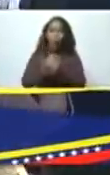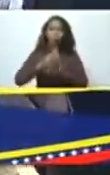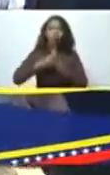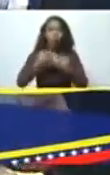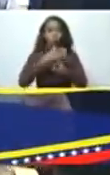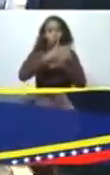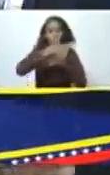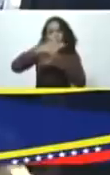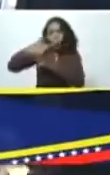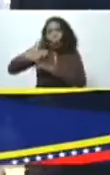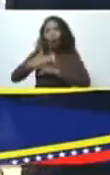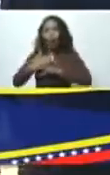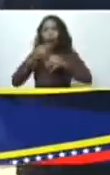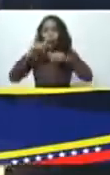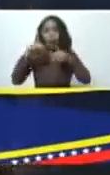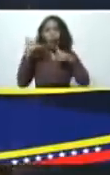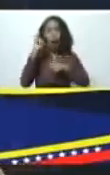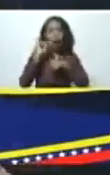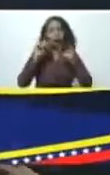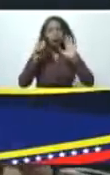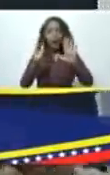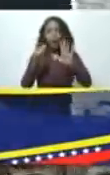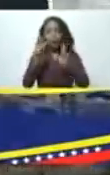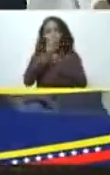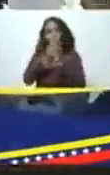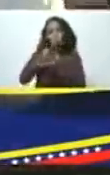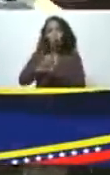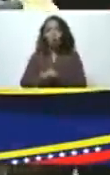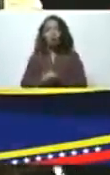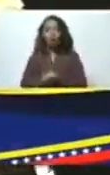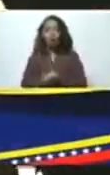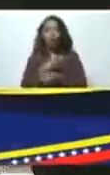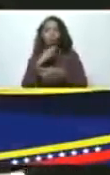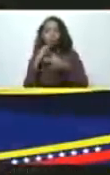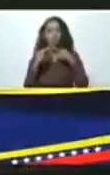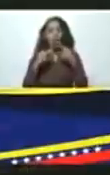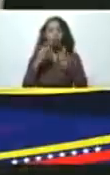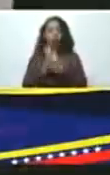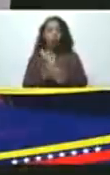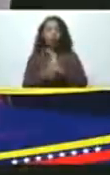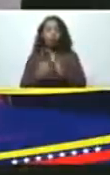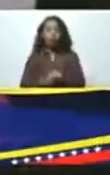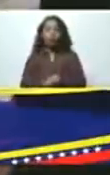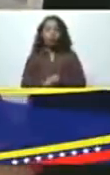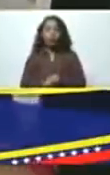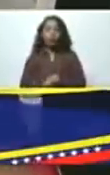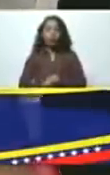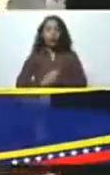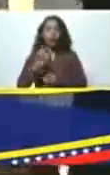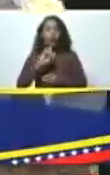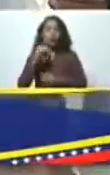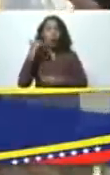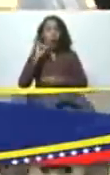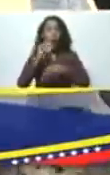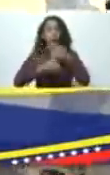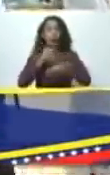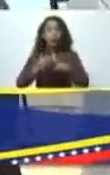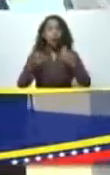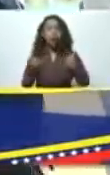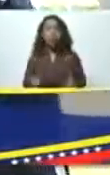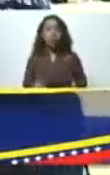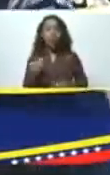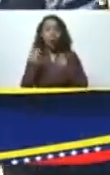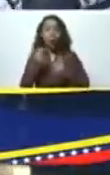mira. Exacto. Aquí tiene 6 pedacitos. Para los golosos, pues. Para los golosos, los que no estamos haciendo dieta, come